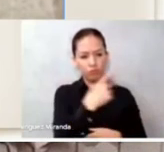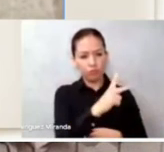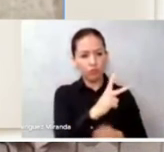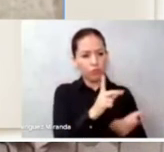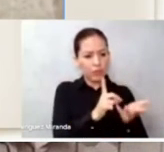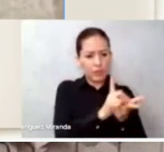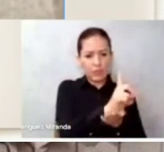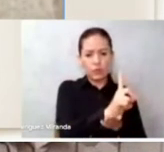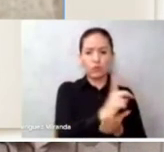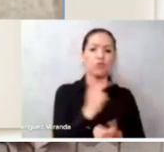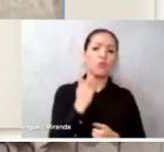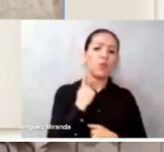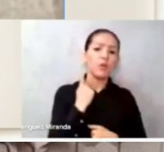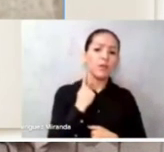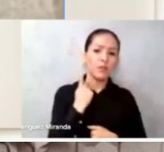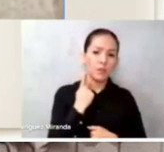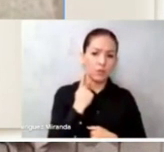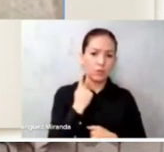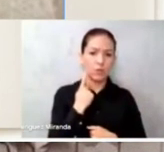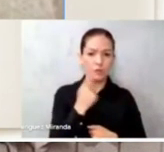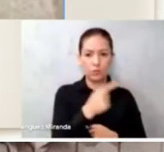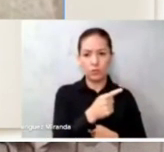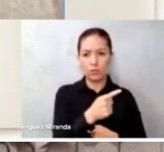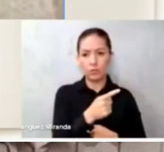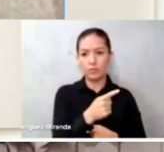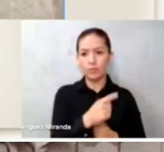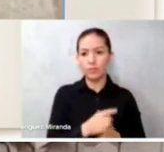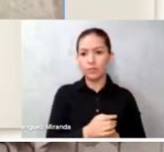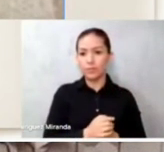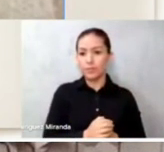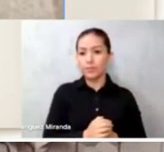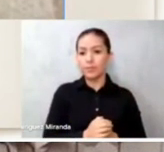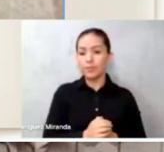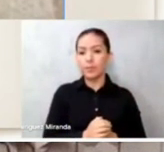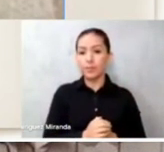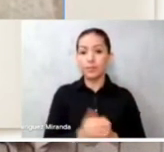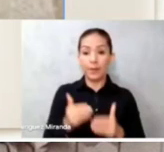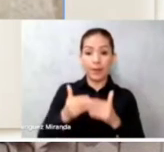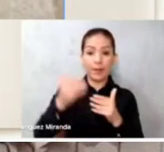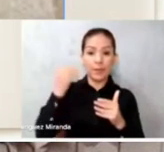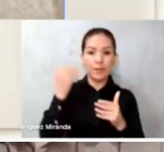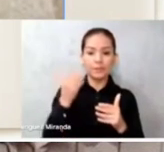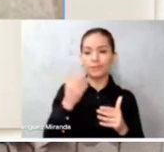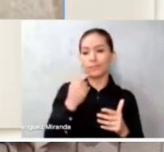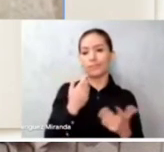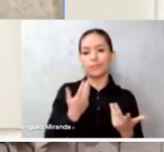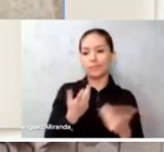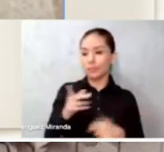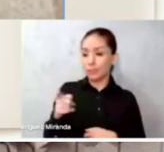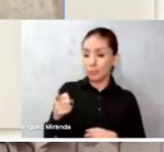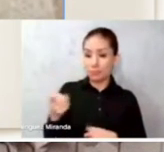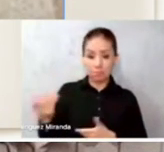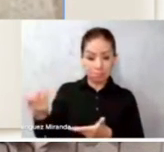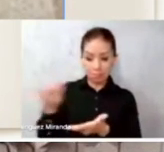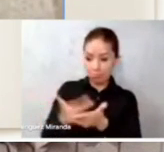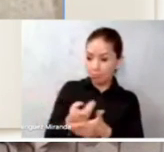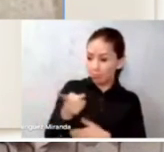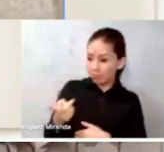la entonces candidata del Partido Acción Nacional. En su momento se declararon infundados los motivos de